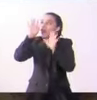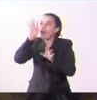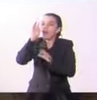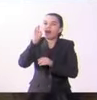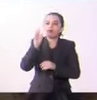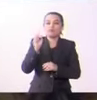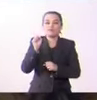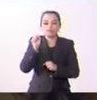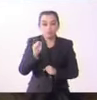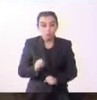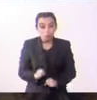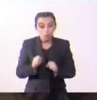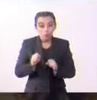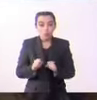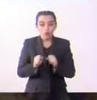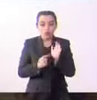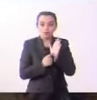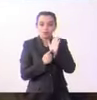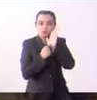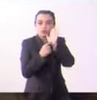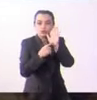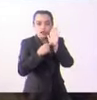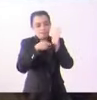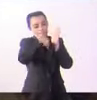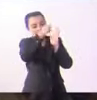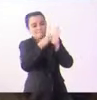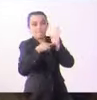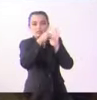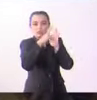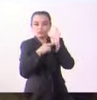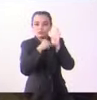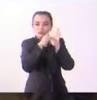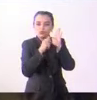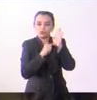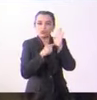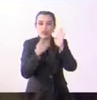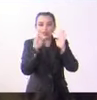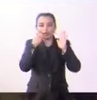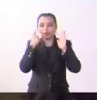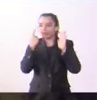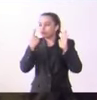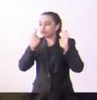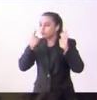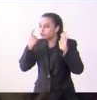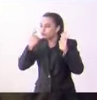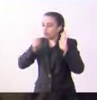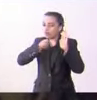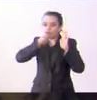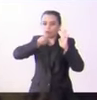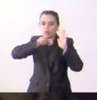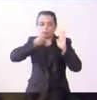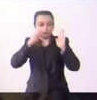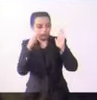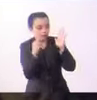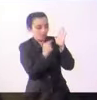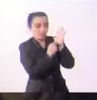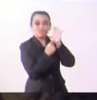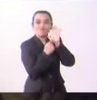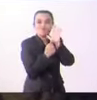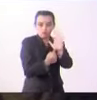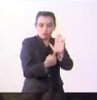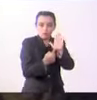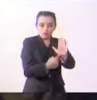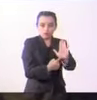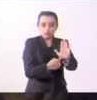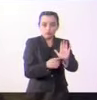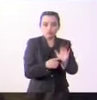reflejo también de lo que el escritor veía e investigaba. Además, el espacio se lleva de manera lineal, no